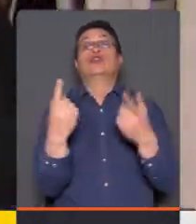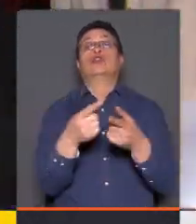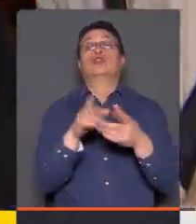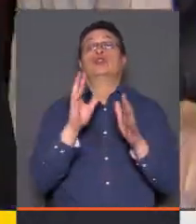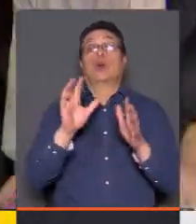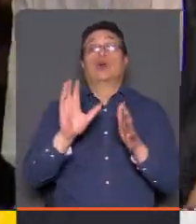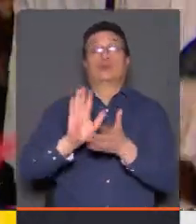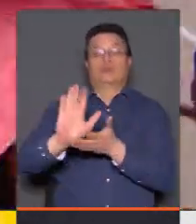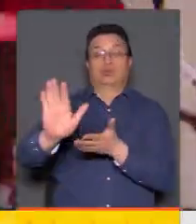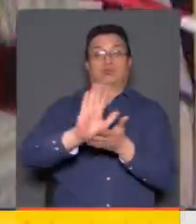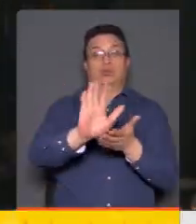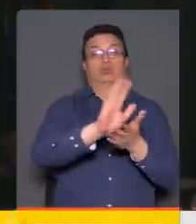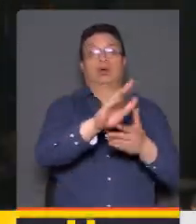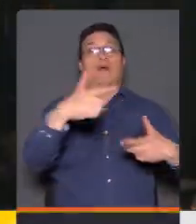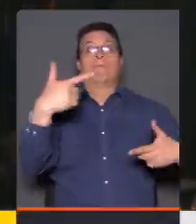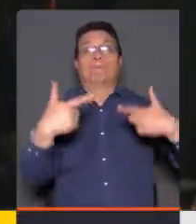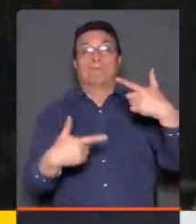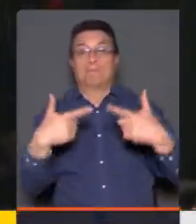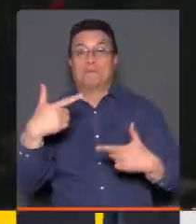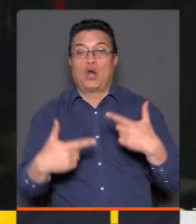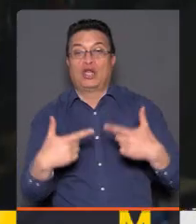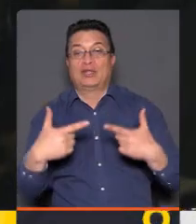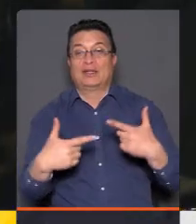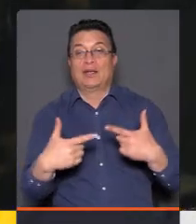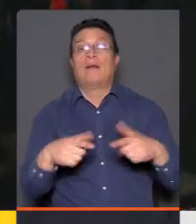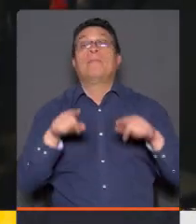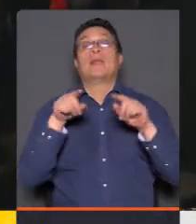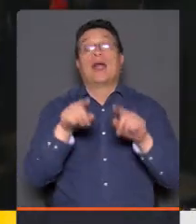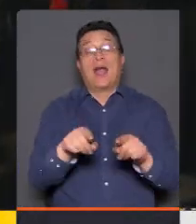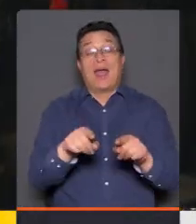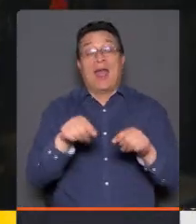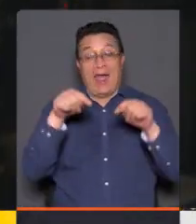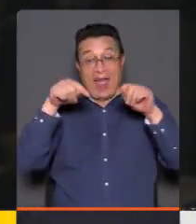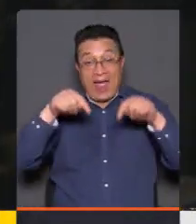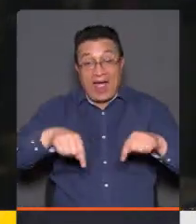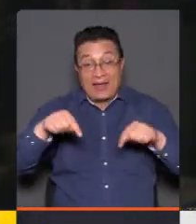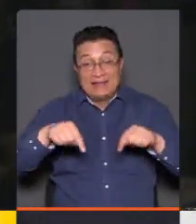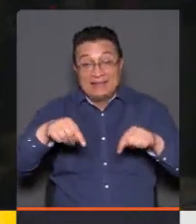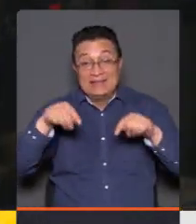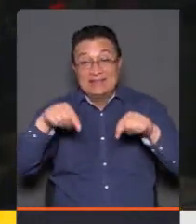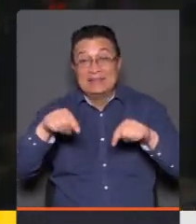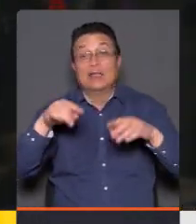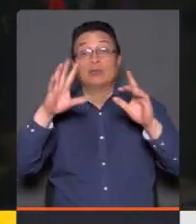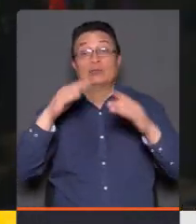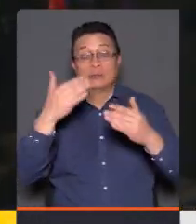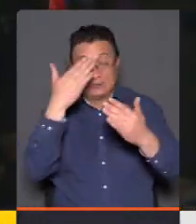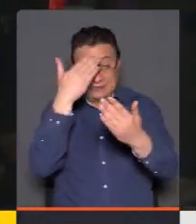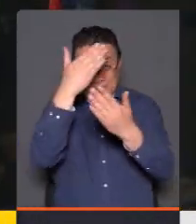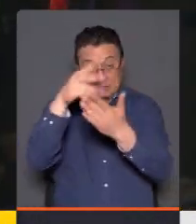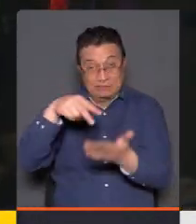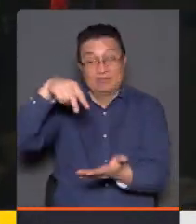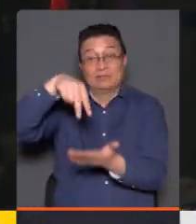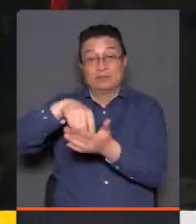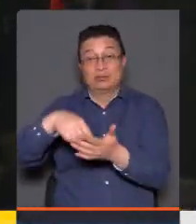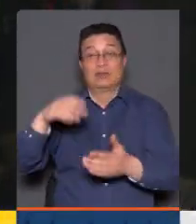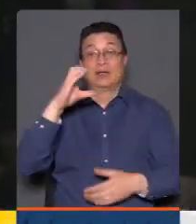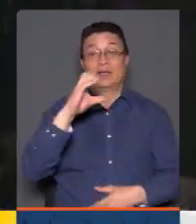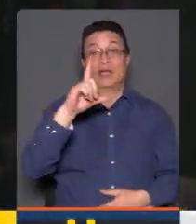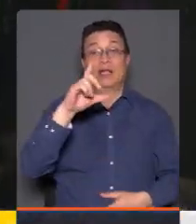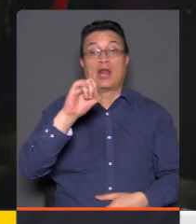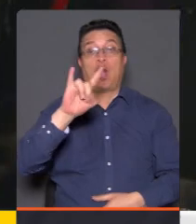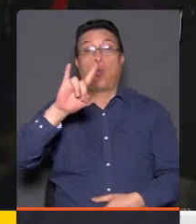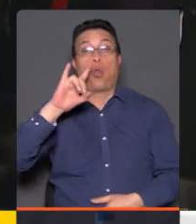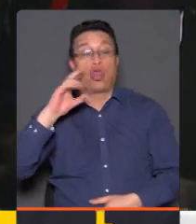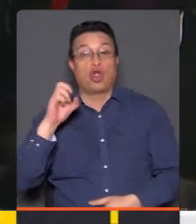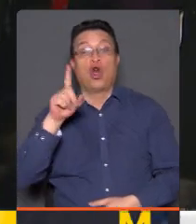cúpulas de la política, lo que le estamos planteando. De hecho, ahora acaba de ponerse frente a este escenario Claudio Salinas, precisamente, que hace